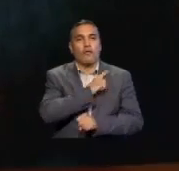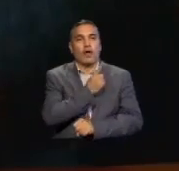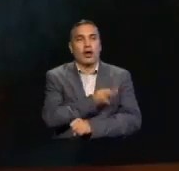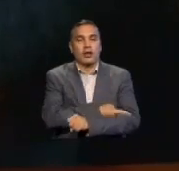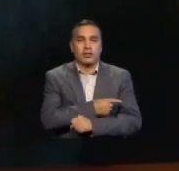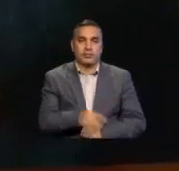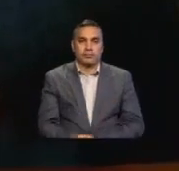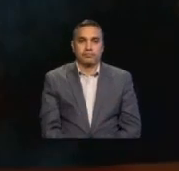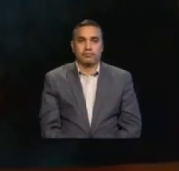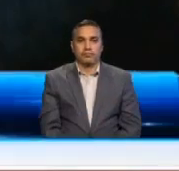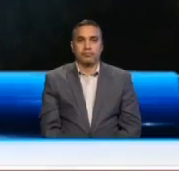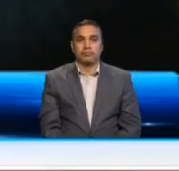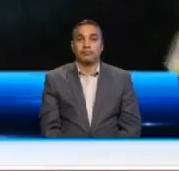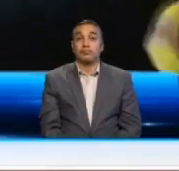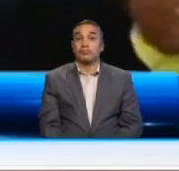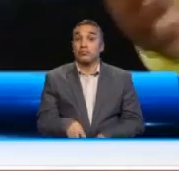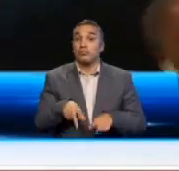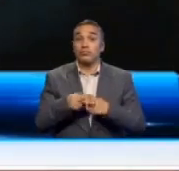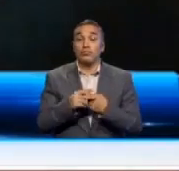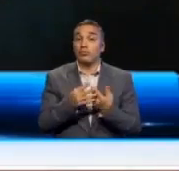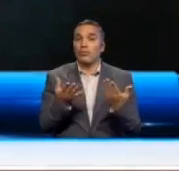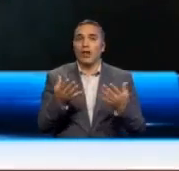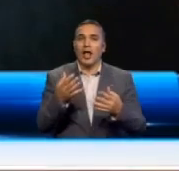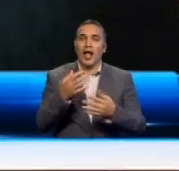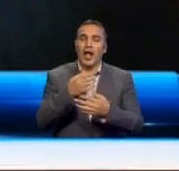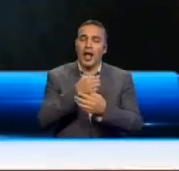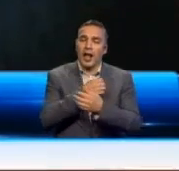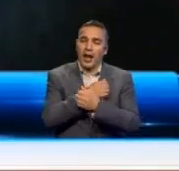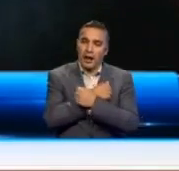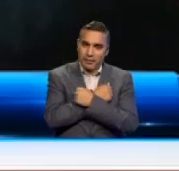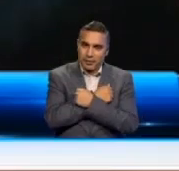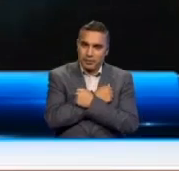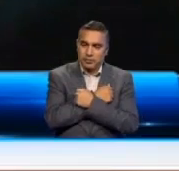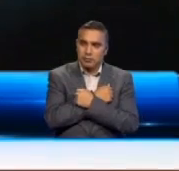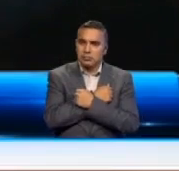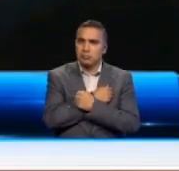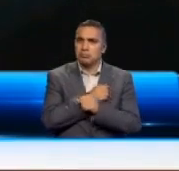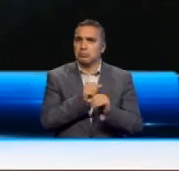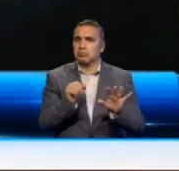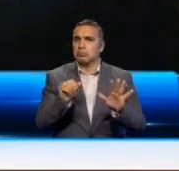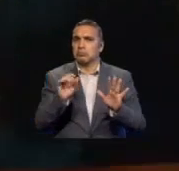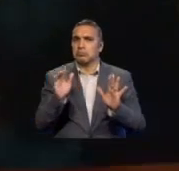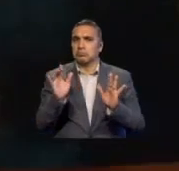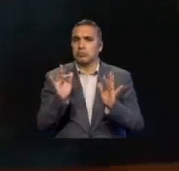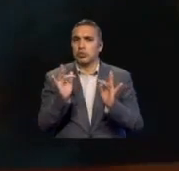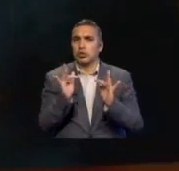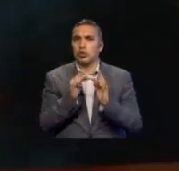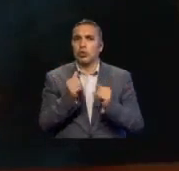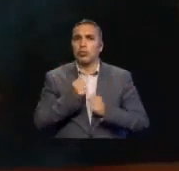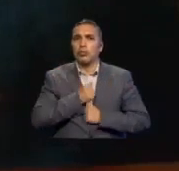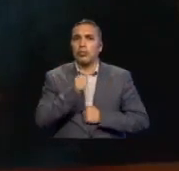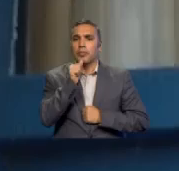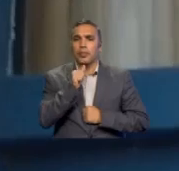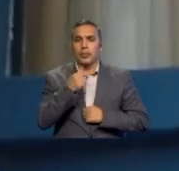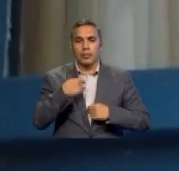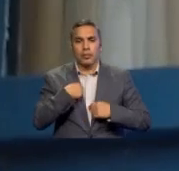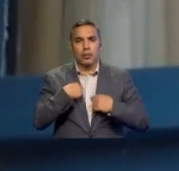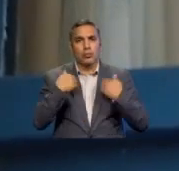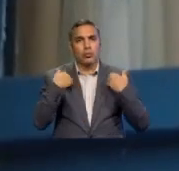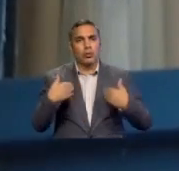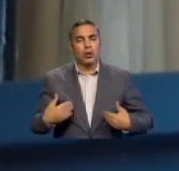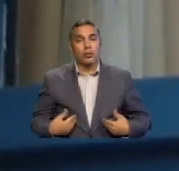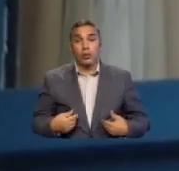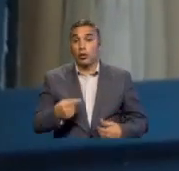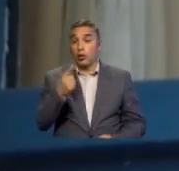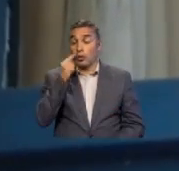Procede a darle abrazos y a tocar sus partes íntimas. El